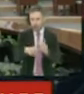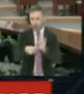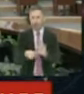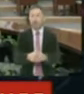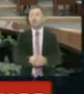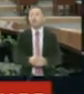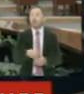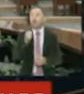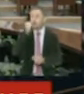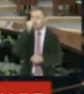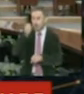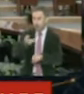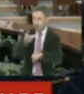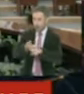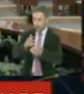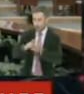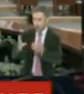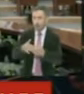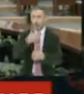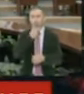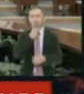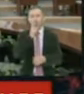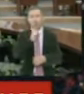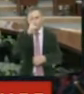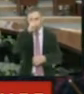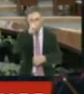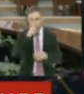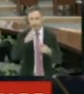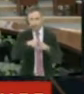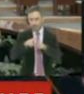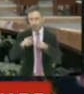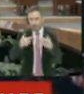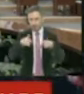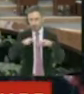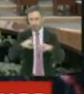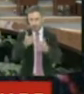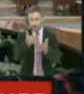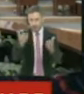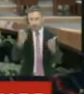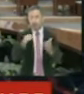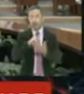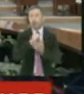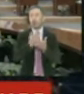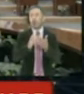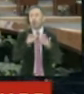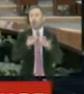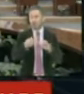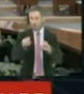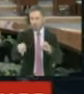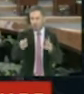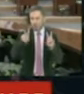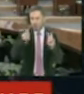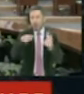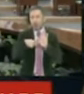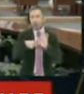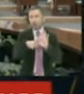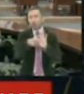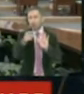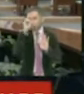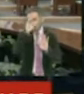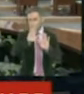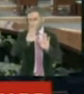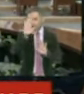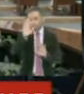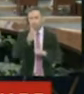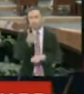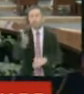Si queremos que los mexicanos voten en una consulta, todos tienen que tener el mismo derecho de poder ejercer ese voto. No solo